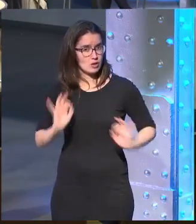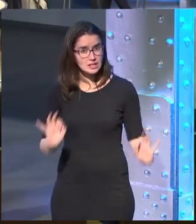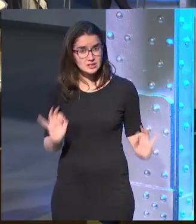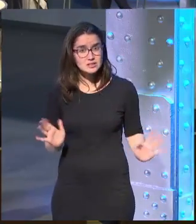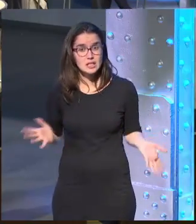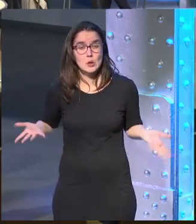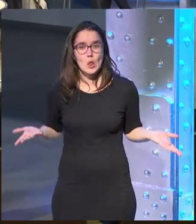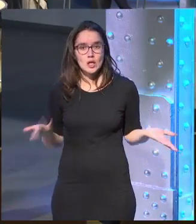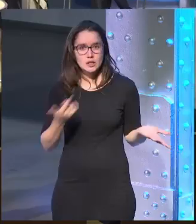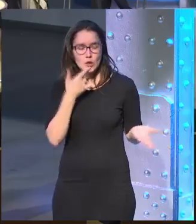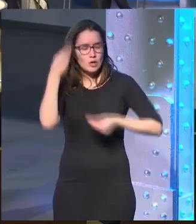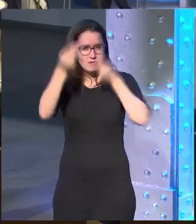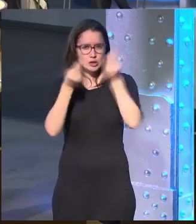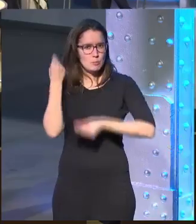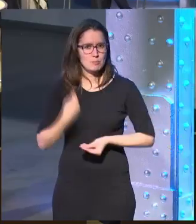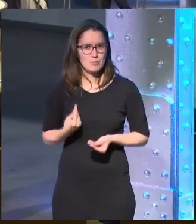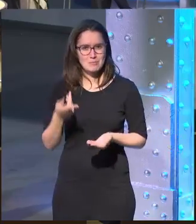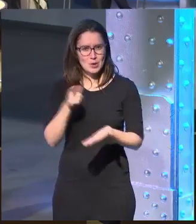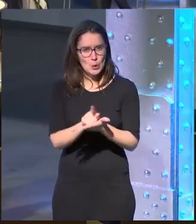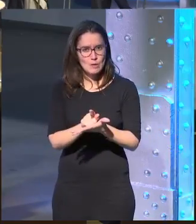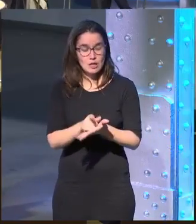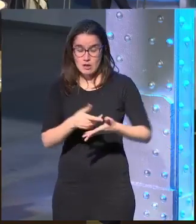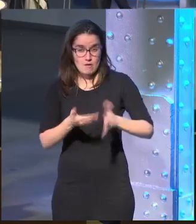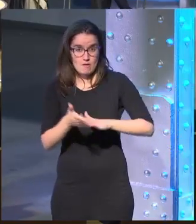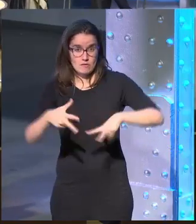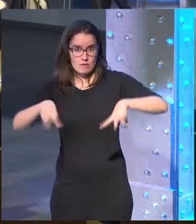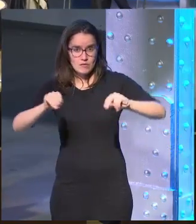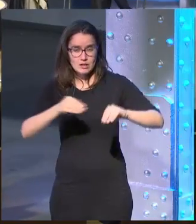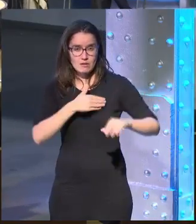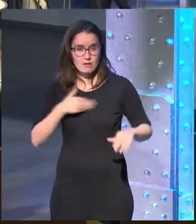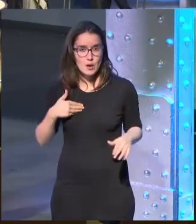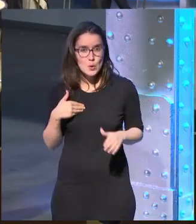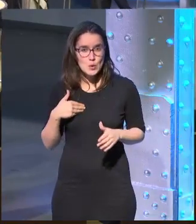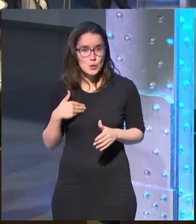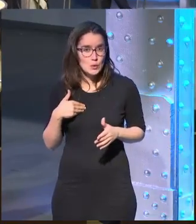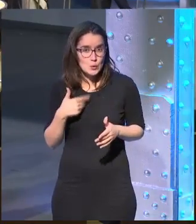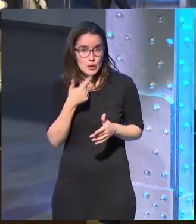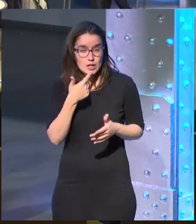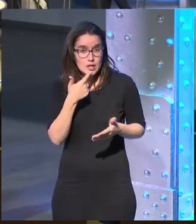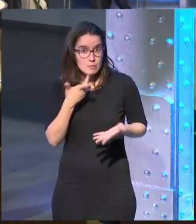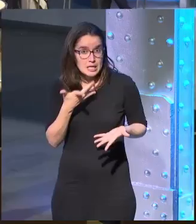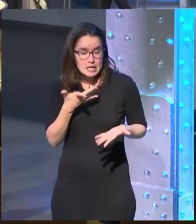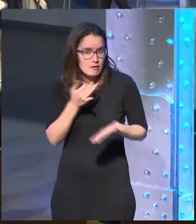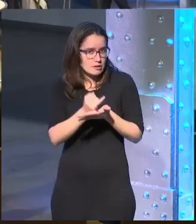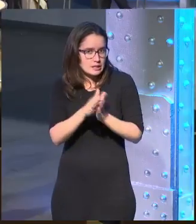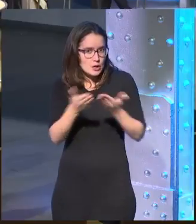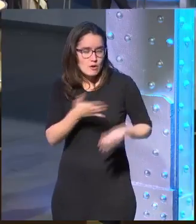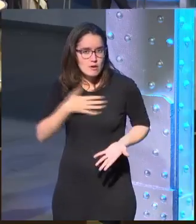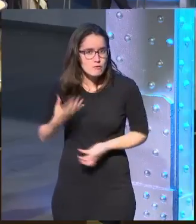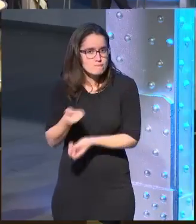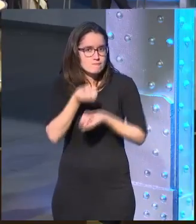tanto, vuelvo a esa reflexión y voy terminando para terminar donde quería llegar en este ensayo que quiero